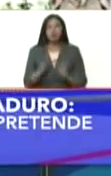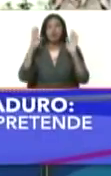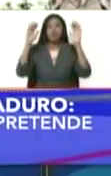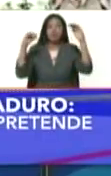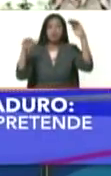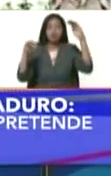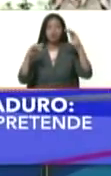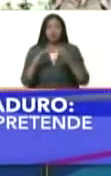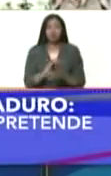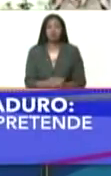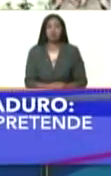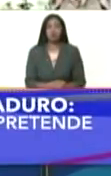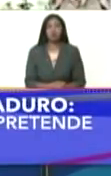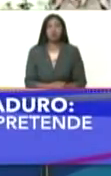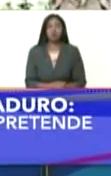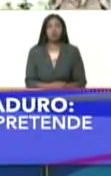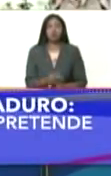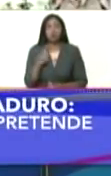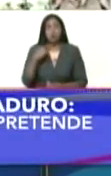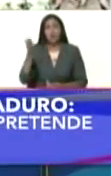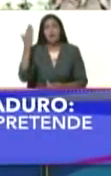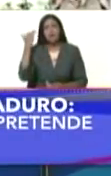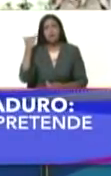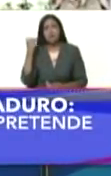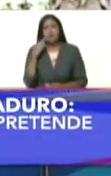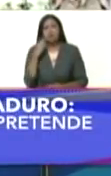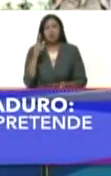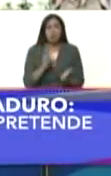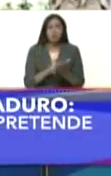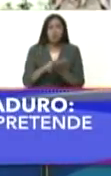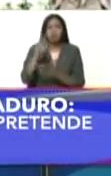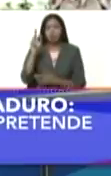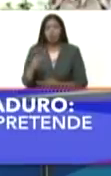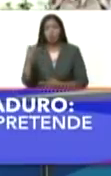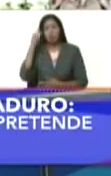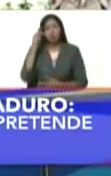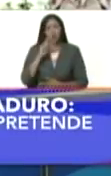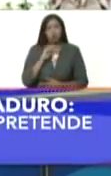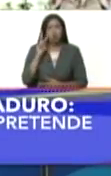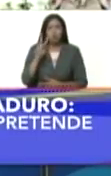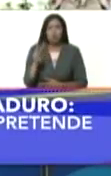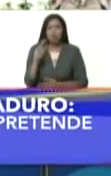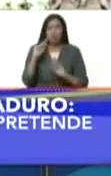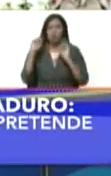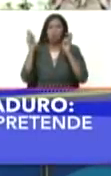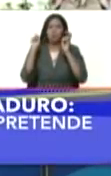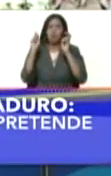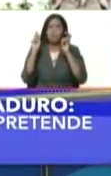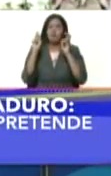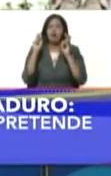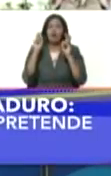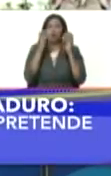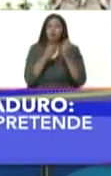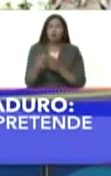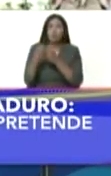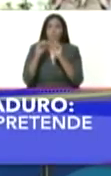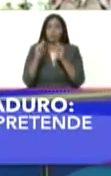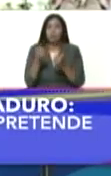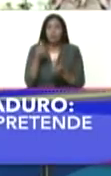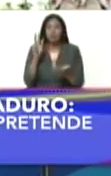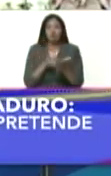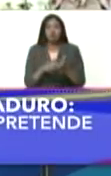Atención. Ayer yo le probé, todos los días estamos viendo los temas económicos. Le aprobé un conjunto de